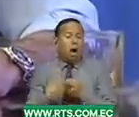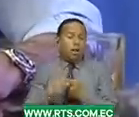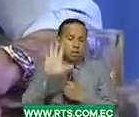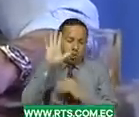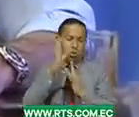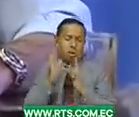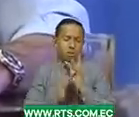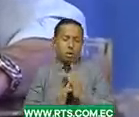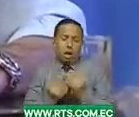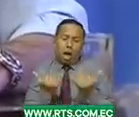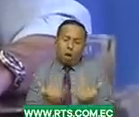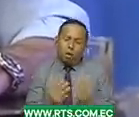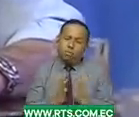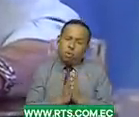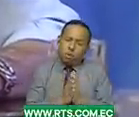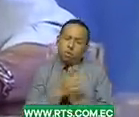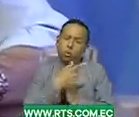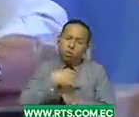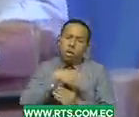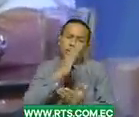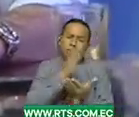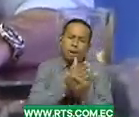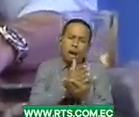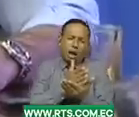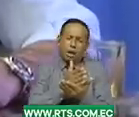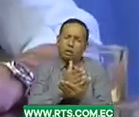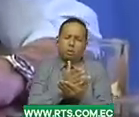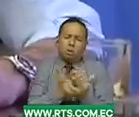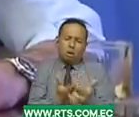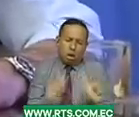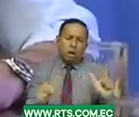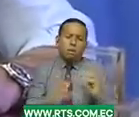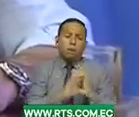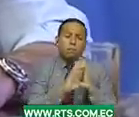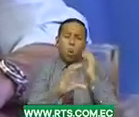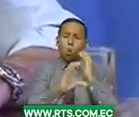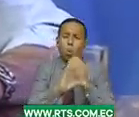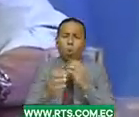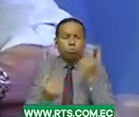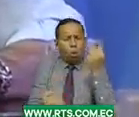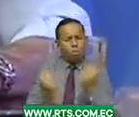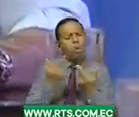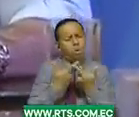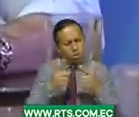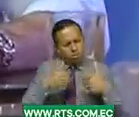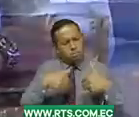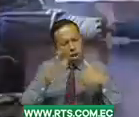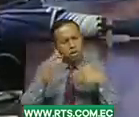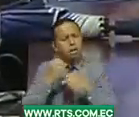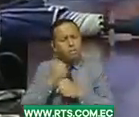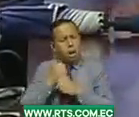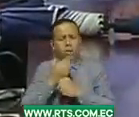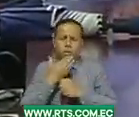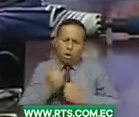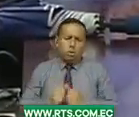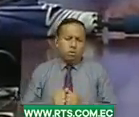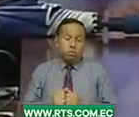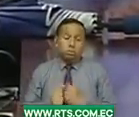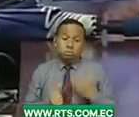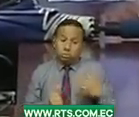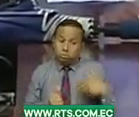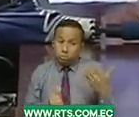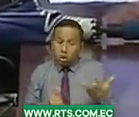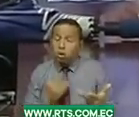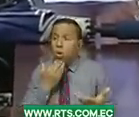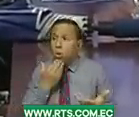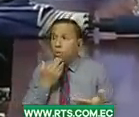encarecidamente que levanten la medida de hecho, una medida que no le conviene a nadie, que no es justo, que no es legal. Para tomar la decisión y